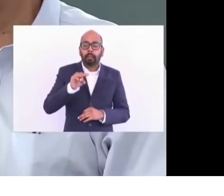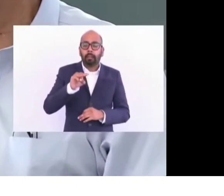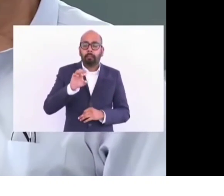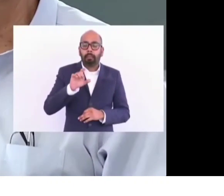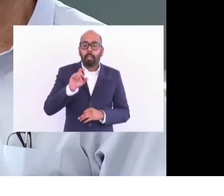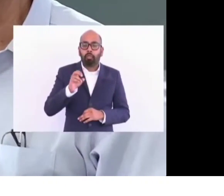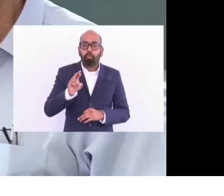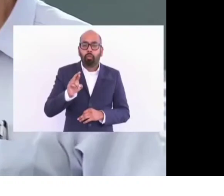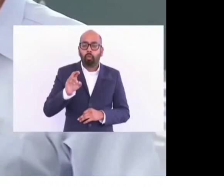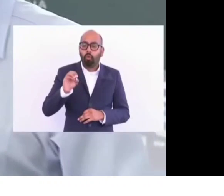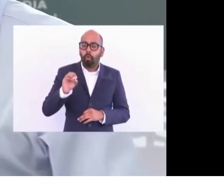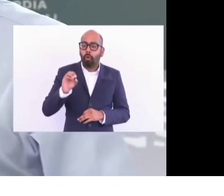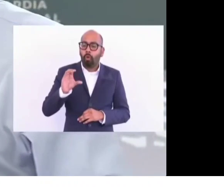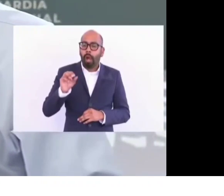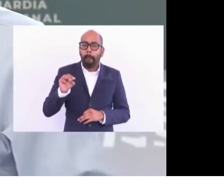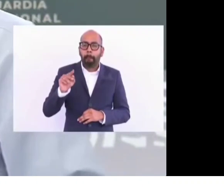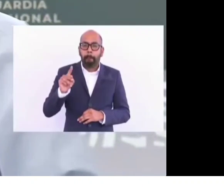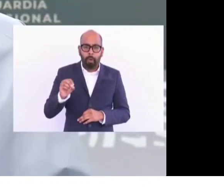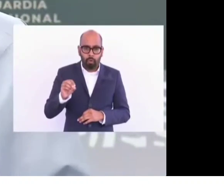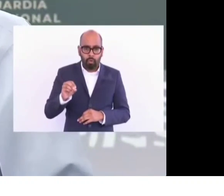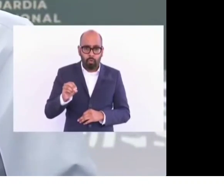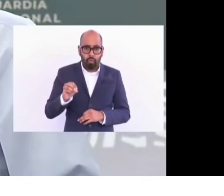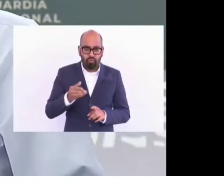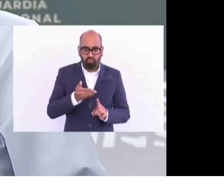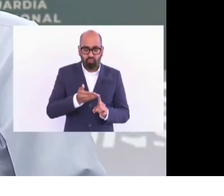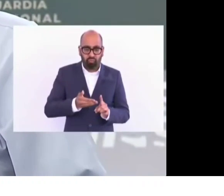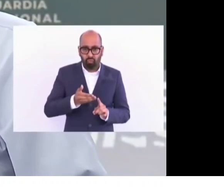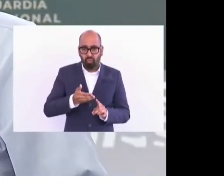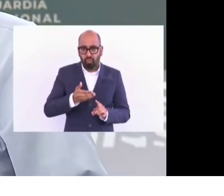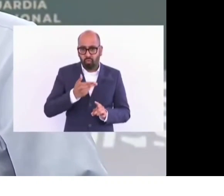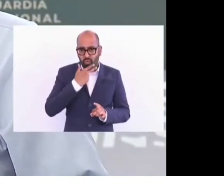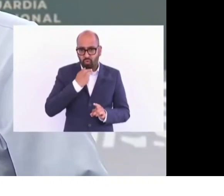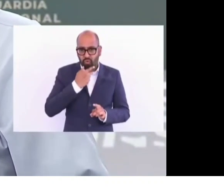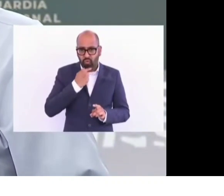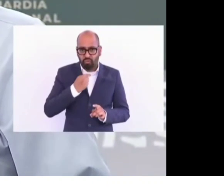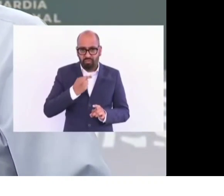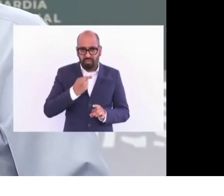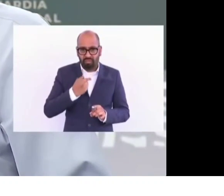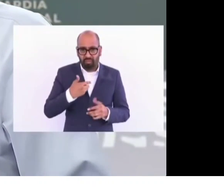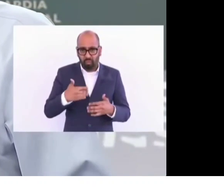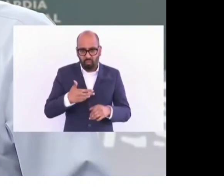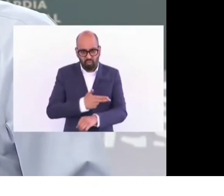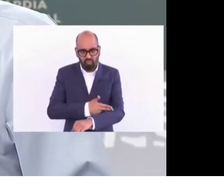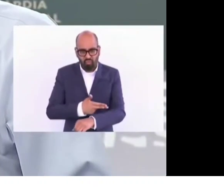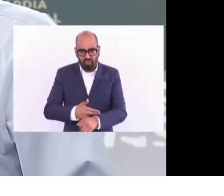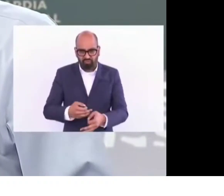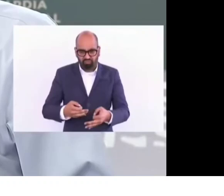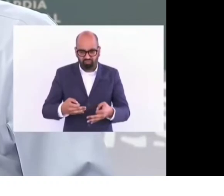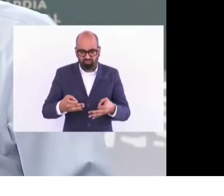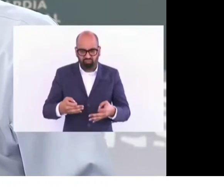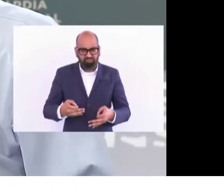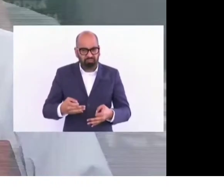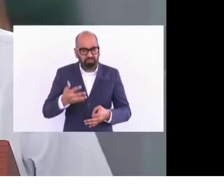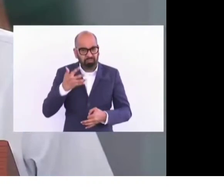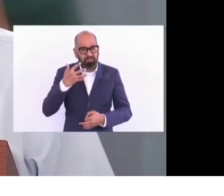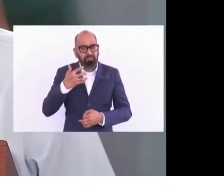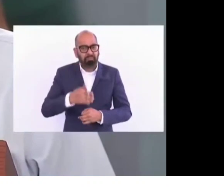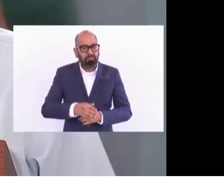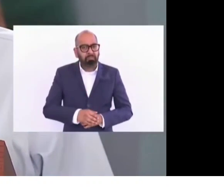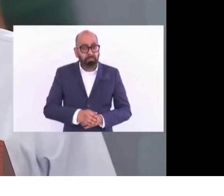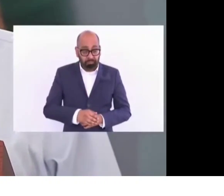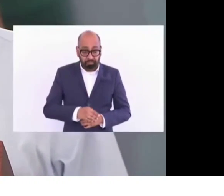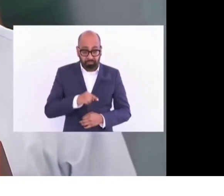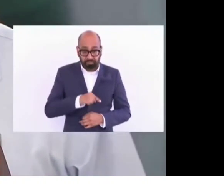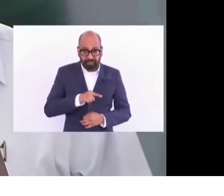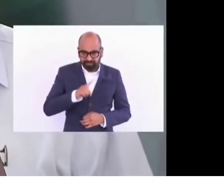un hombre recto, íntegro, el principal asesor